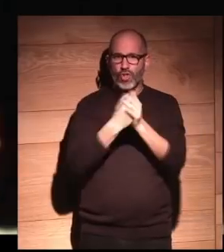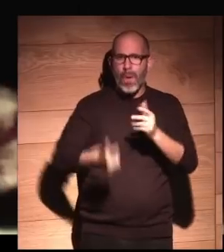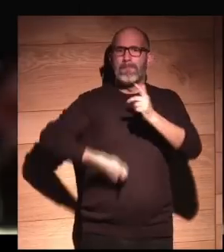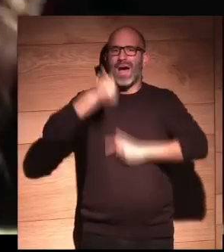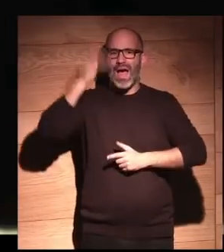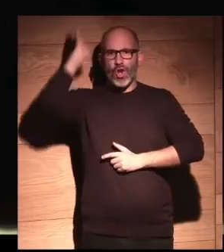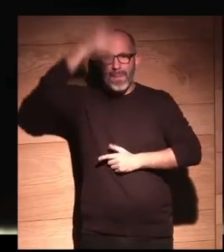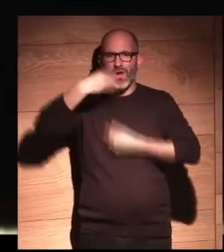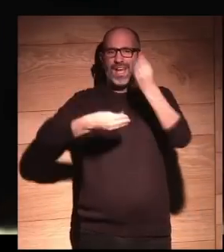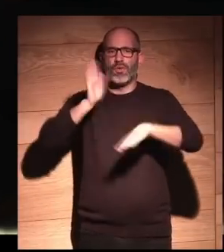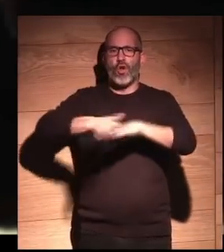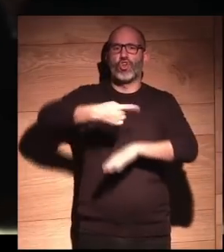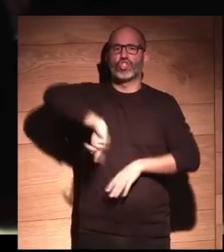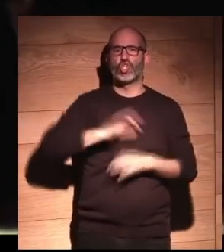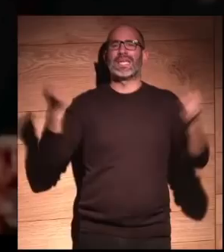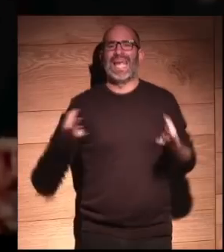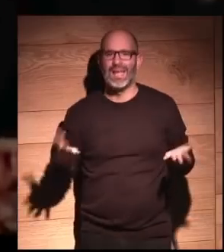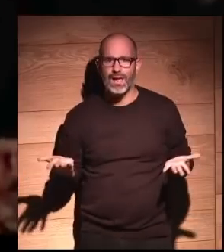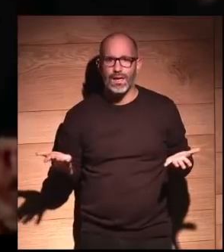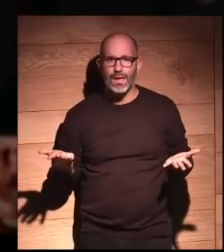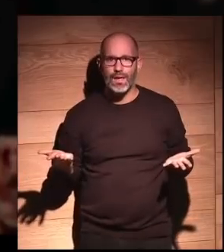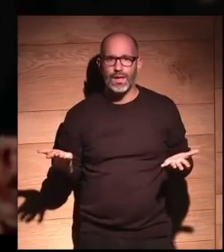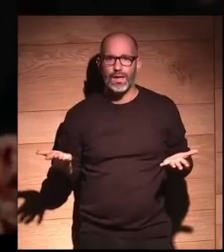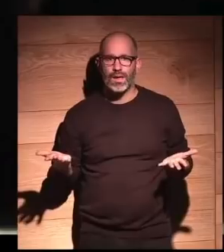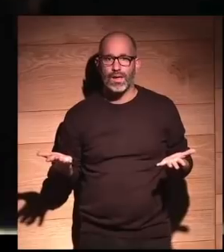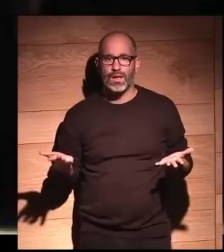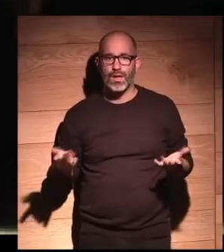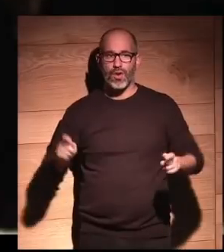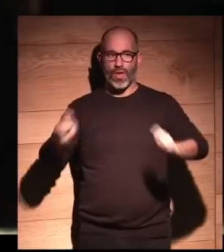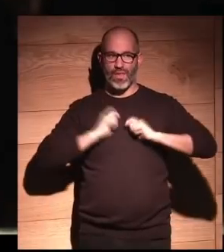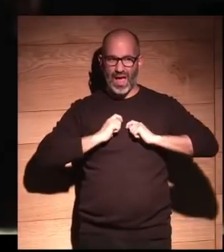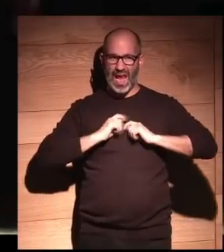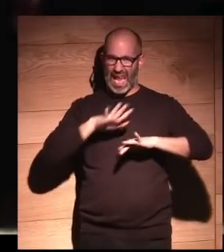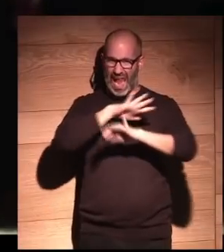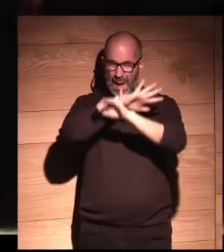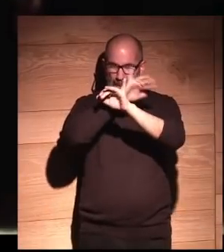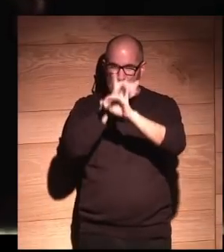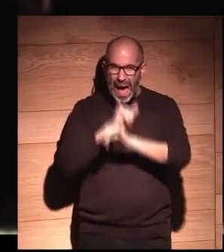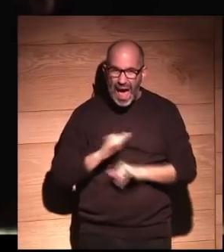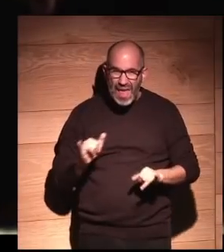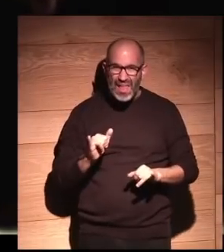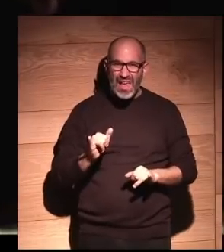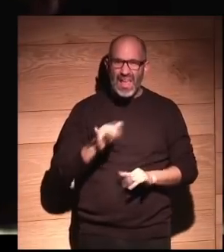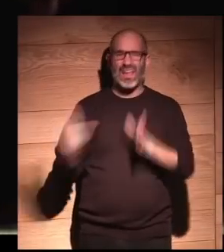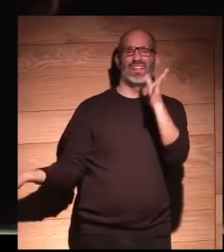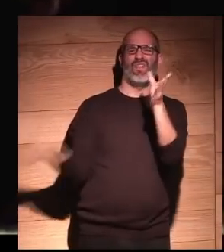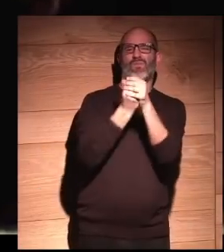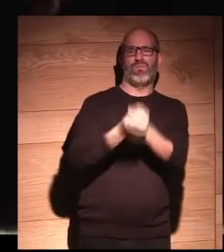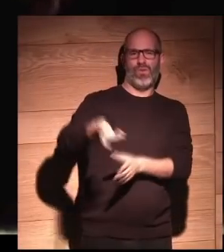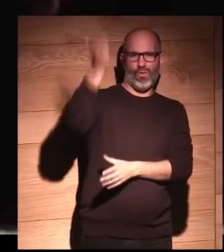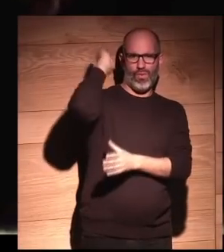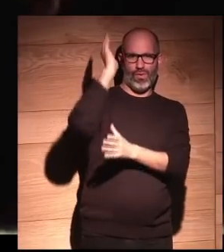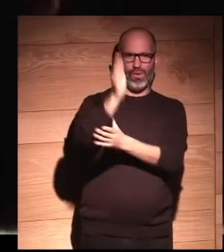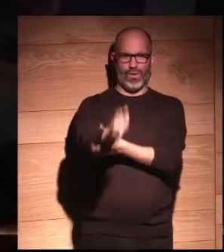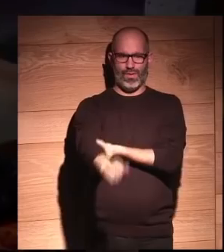han hecho los romanos por nosotros? Nos han dado la paz. La paz que te folle un pez.